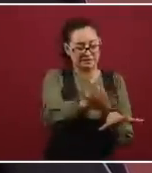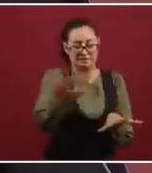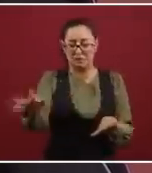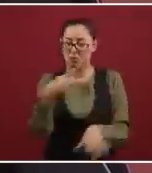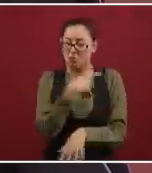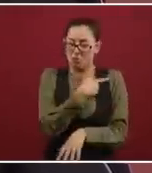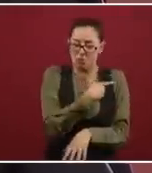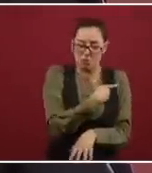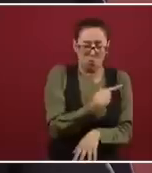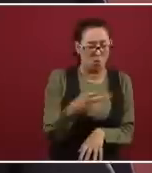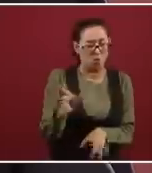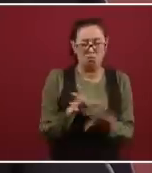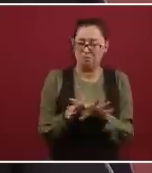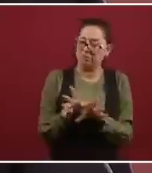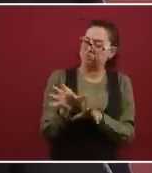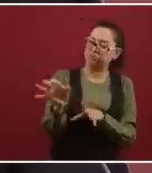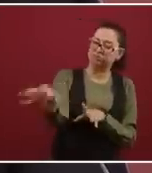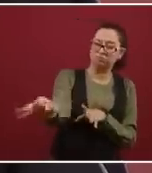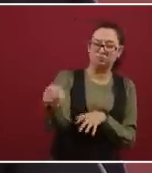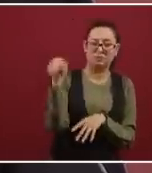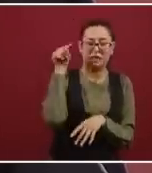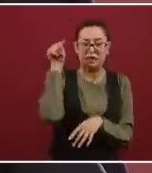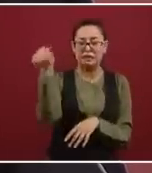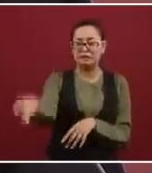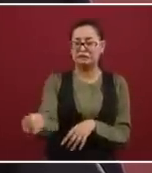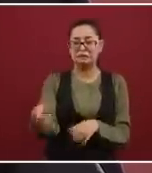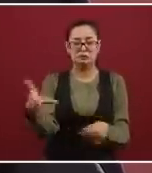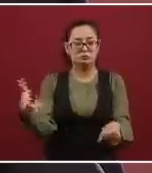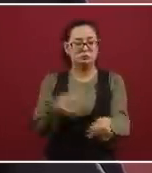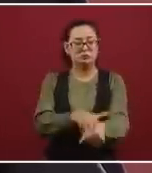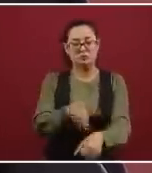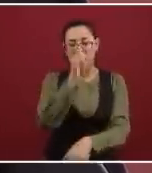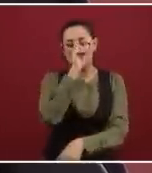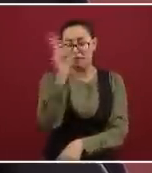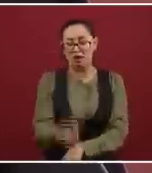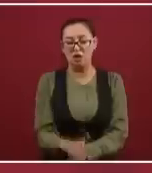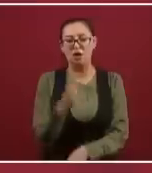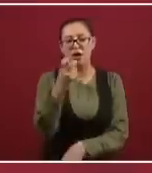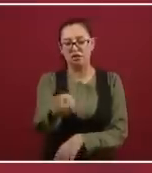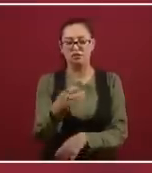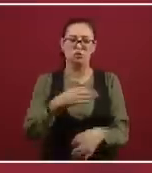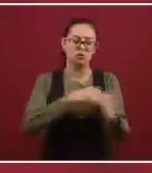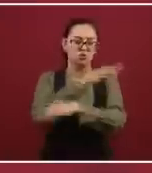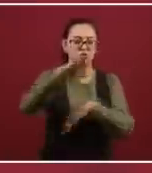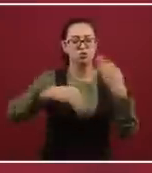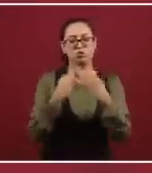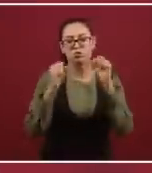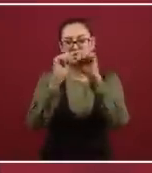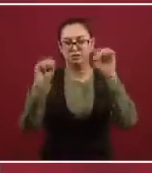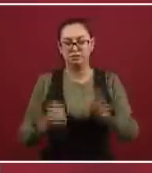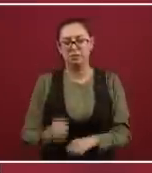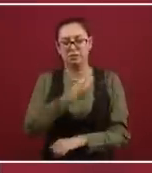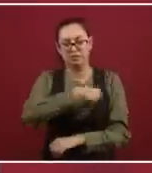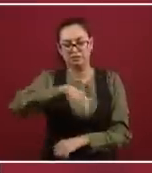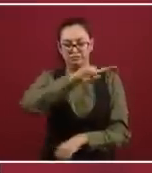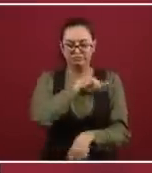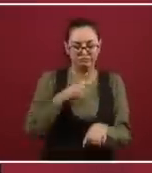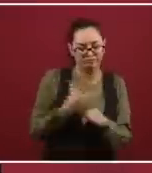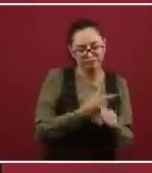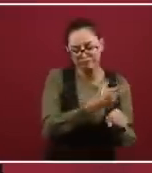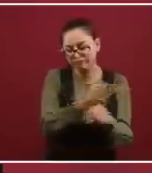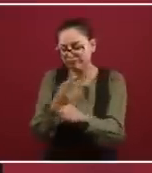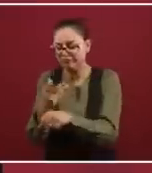pobres, y tenemos que mejorar todo el sistema de salud